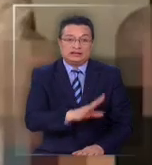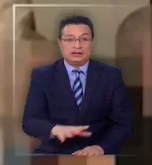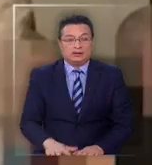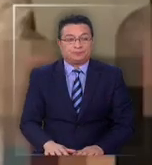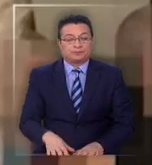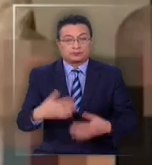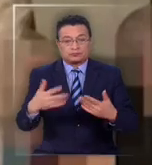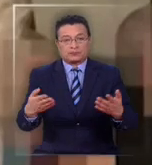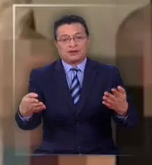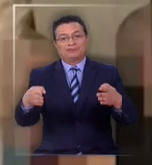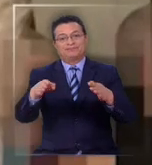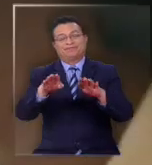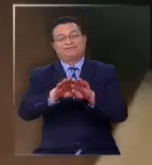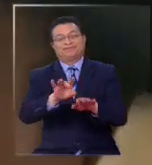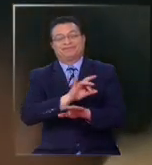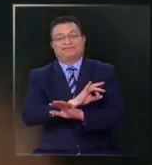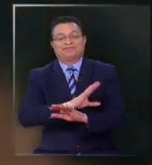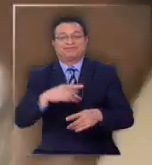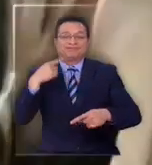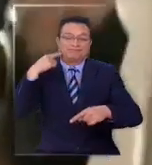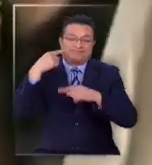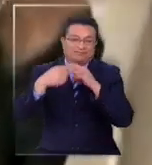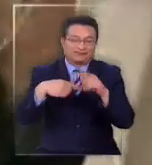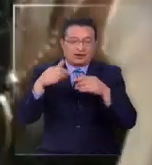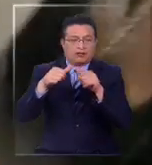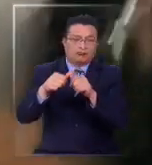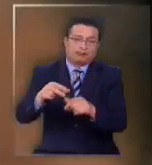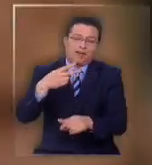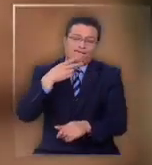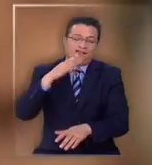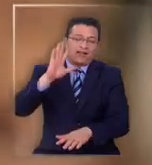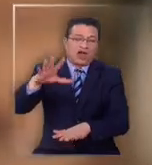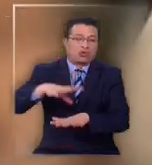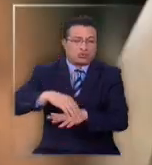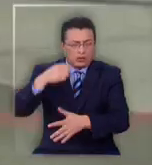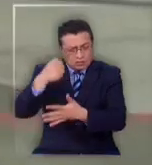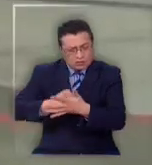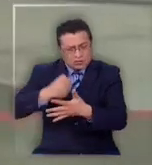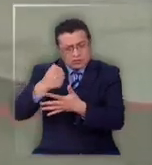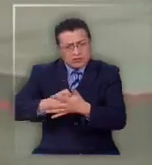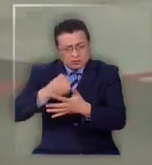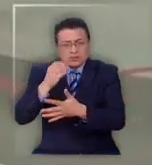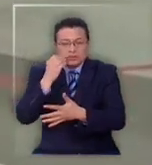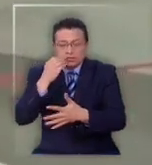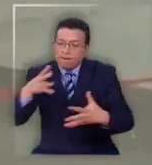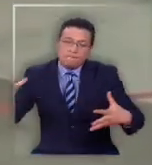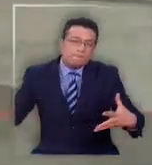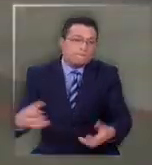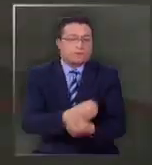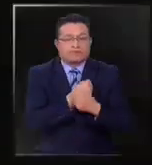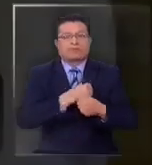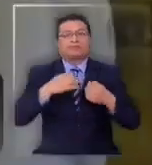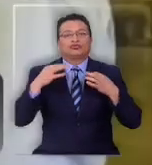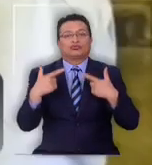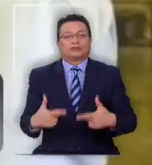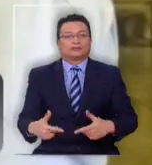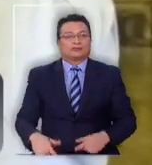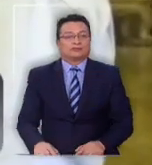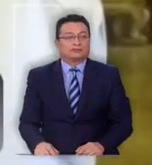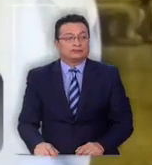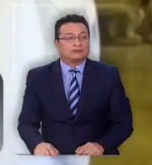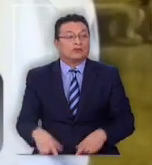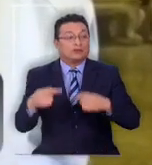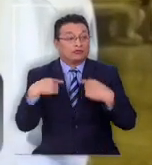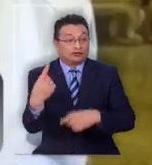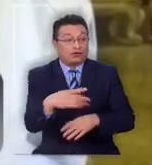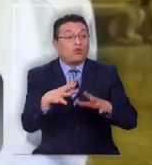así a cerrar la historia del abuelo chileno que se radicó hace décadas en Suecia y que luchó hasta el final por estar junto a sus nietos. De var väldigt